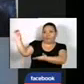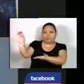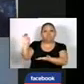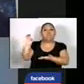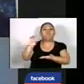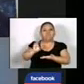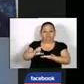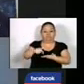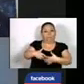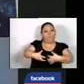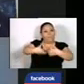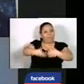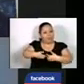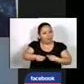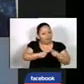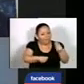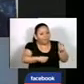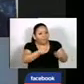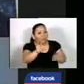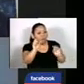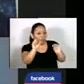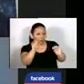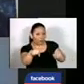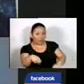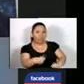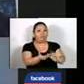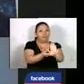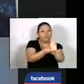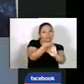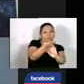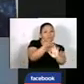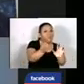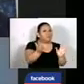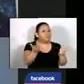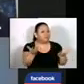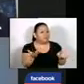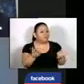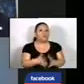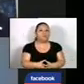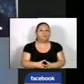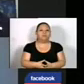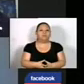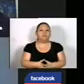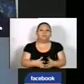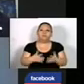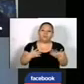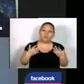buscando la manera de apalancar a través de la